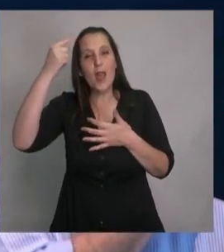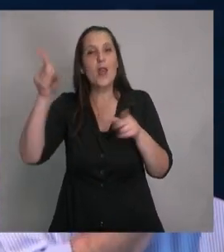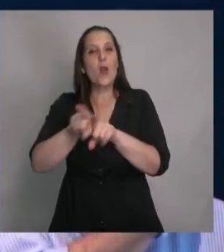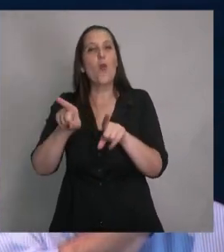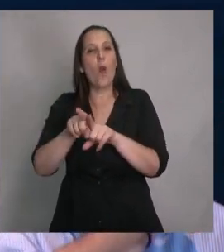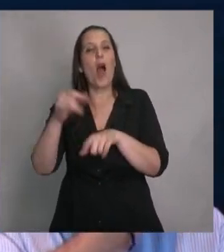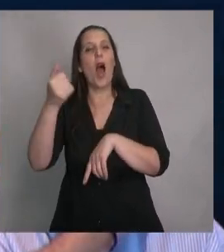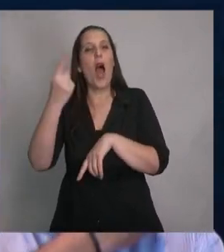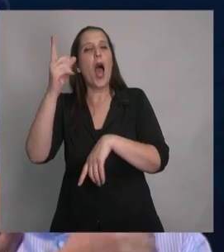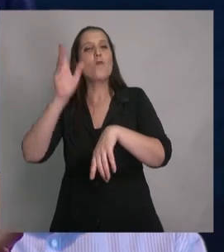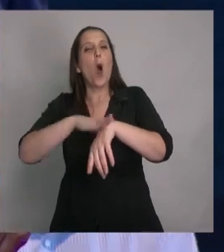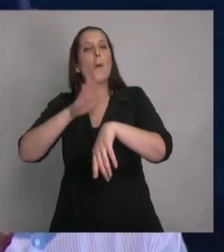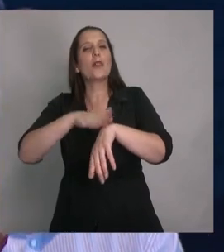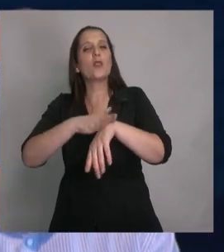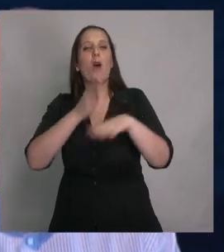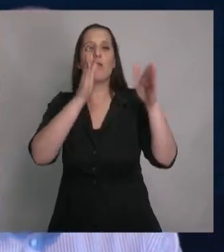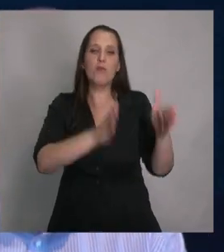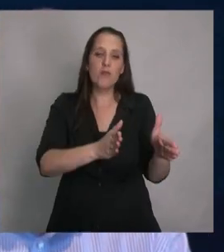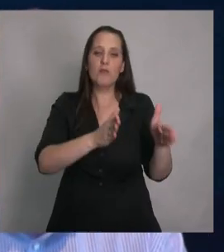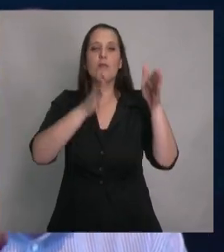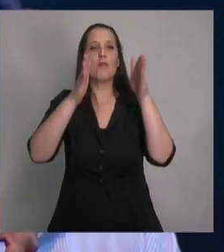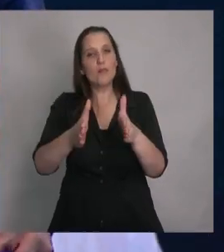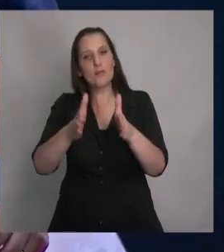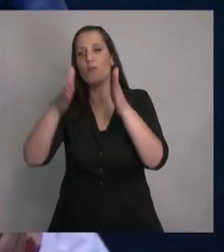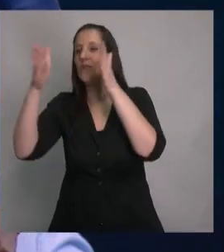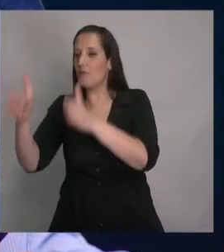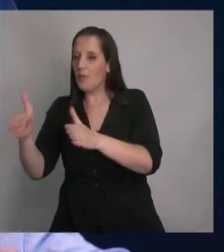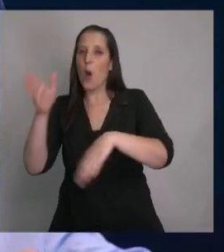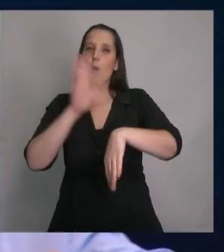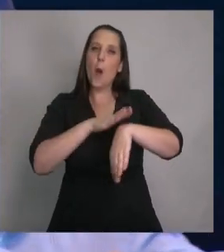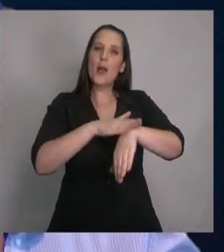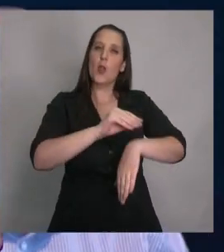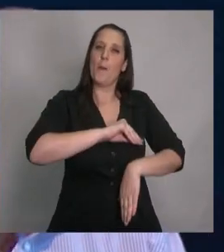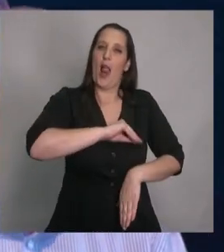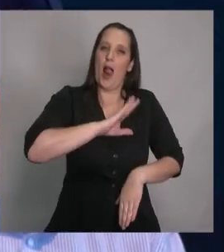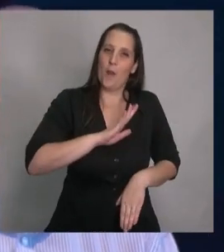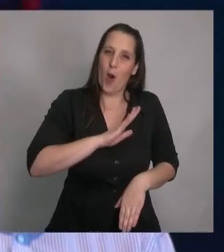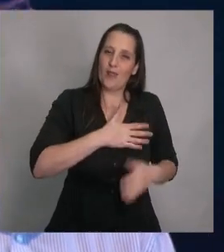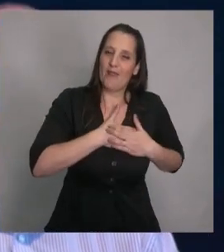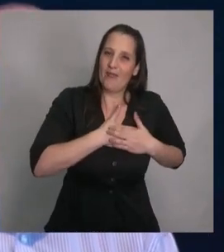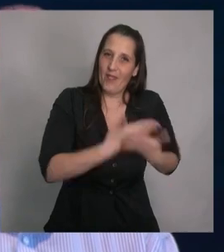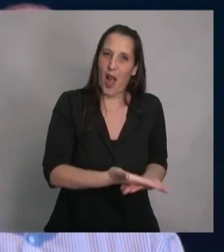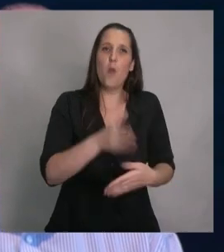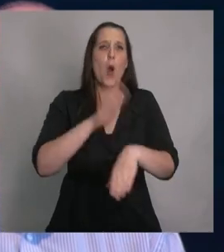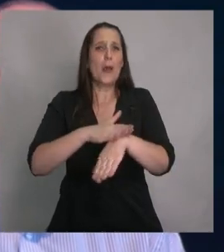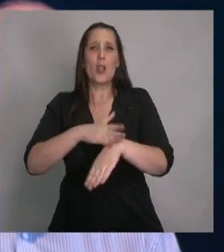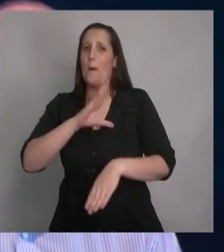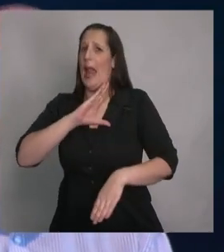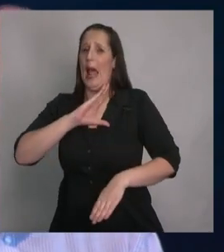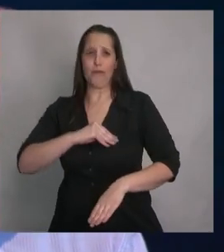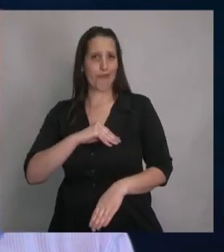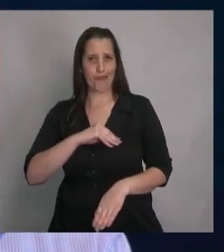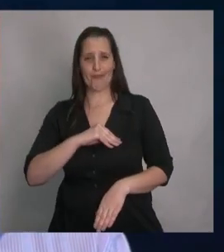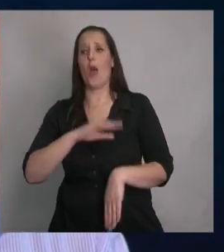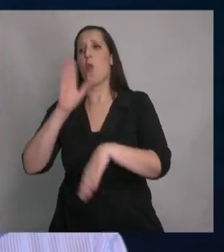cantares, hay un tiempo para cada cosa. Un tiempo para el amor y un tiempo para el desamor, un